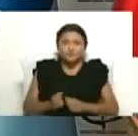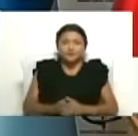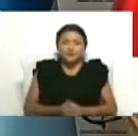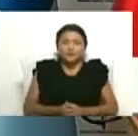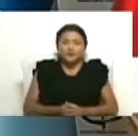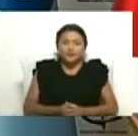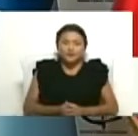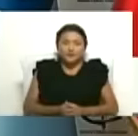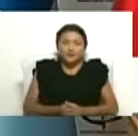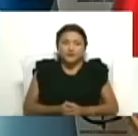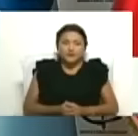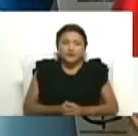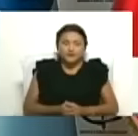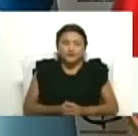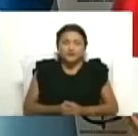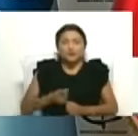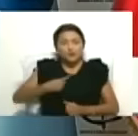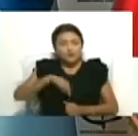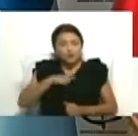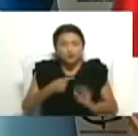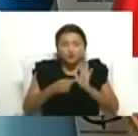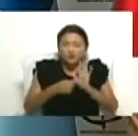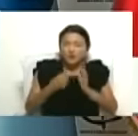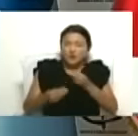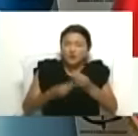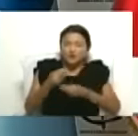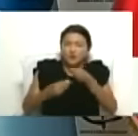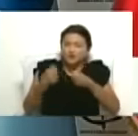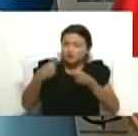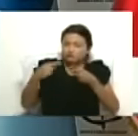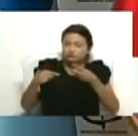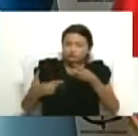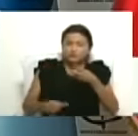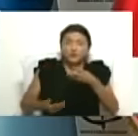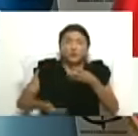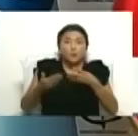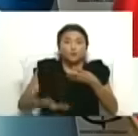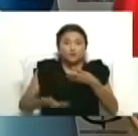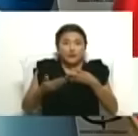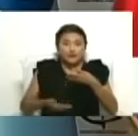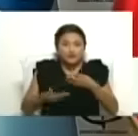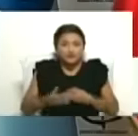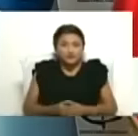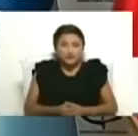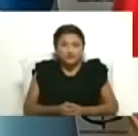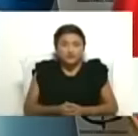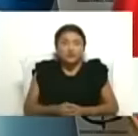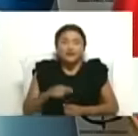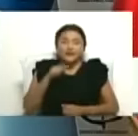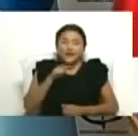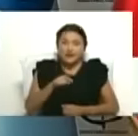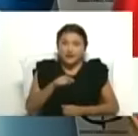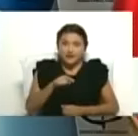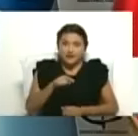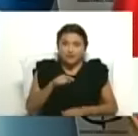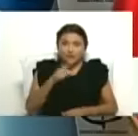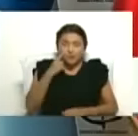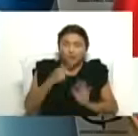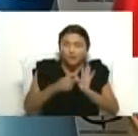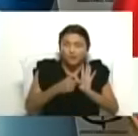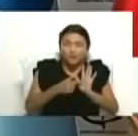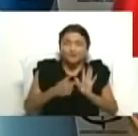hemos desarrollado importantes elementos de convicción que nos dan la